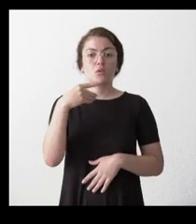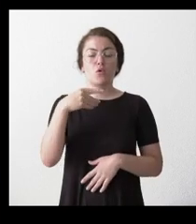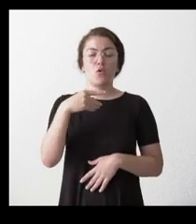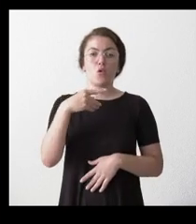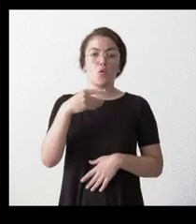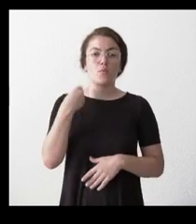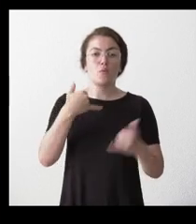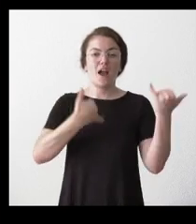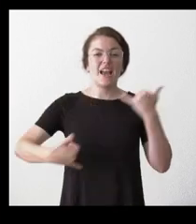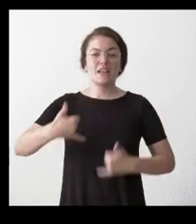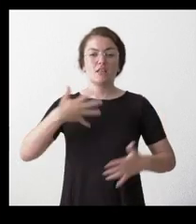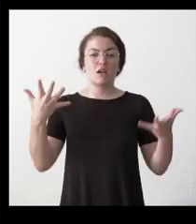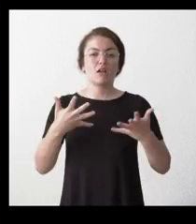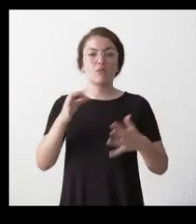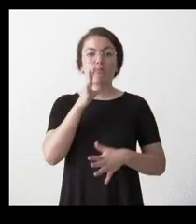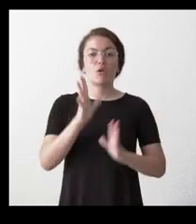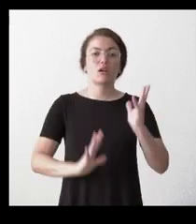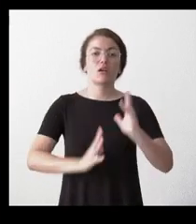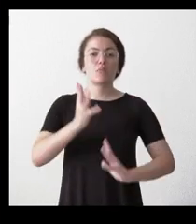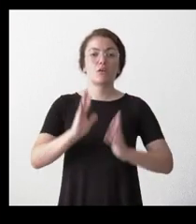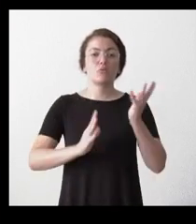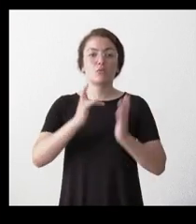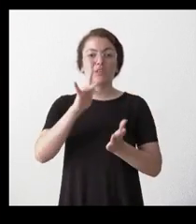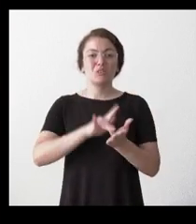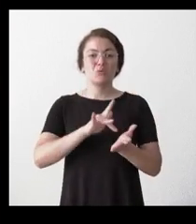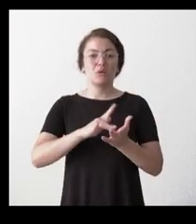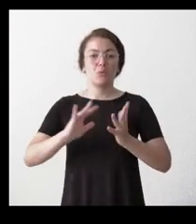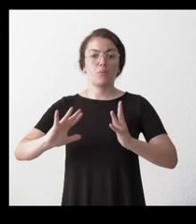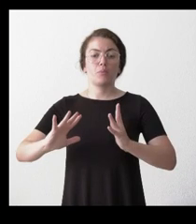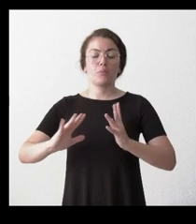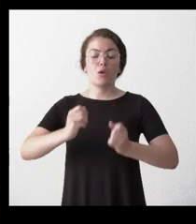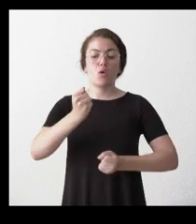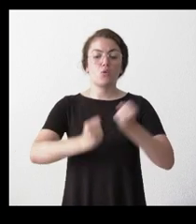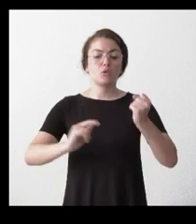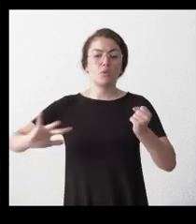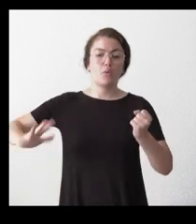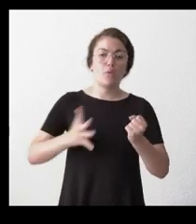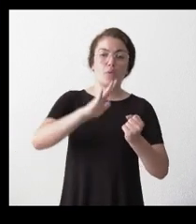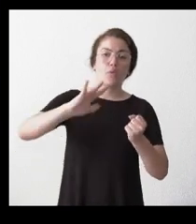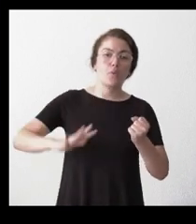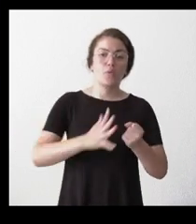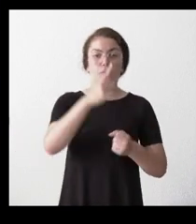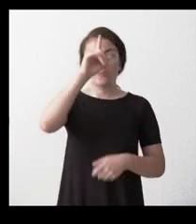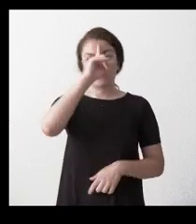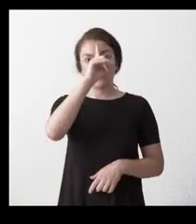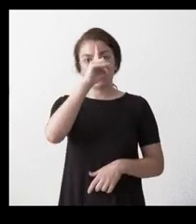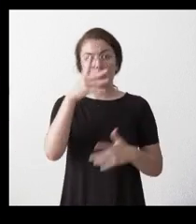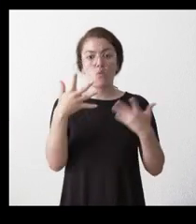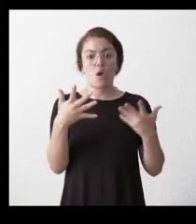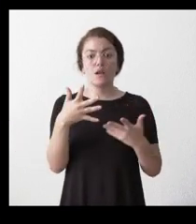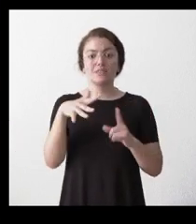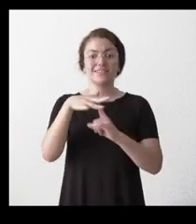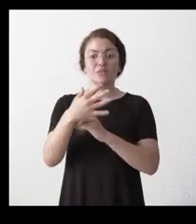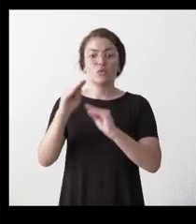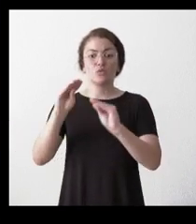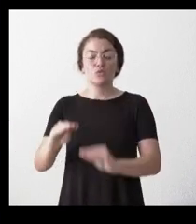grave por quemaduras después de que las llamas alcanzasen el vehículo en el que viajaban. No sé exactamente cuál es el estado de salud de esas